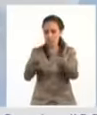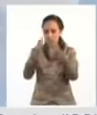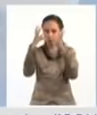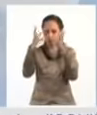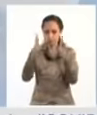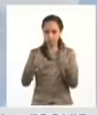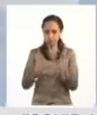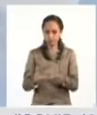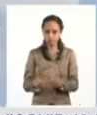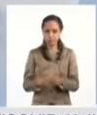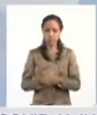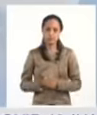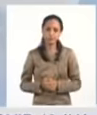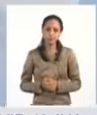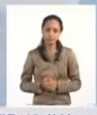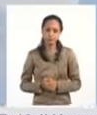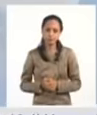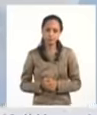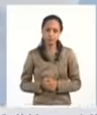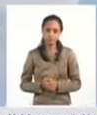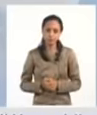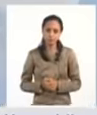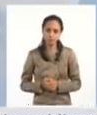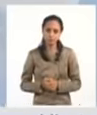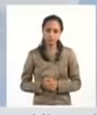activos más elevadas que hemos tenido,